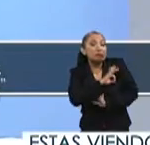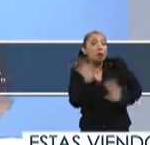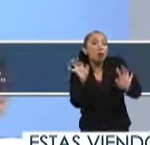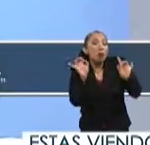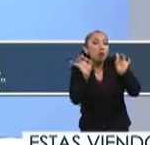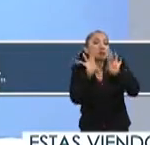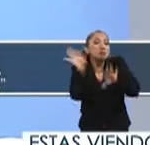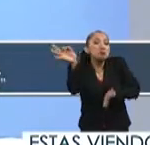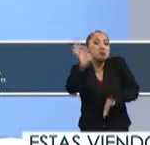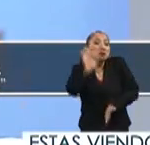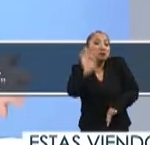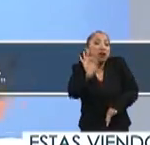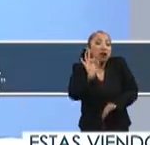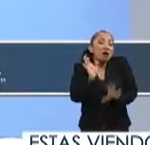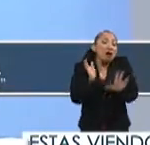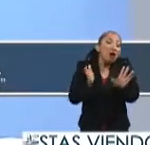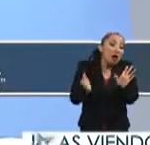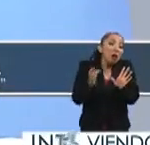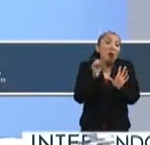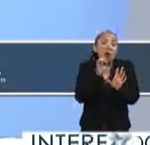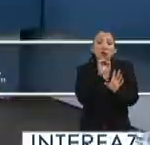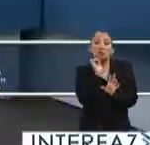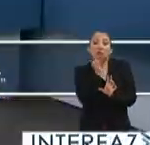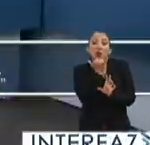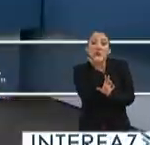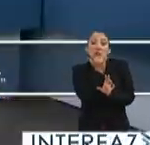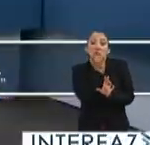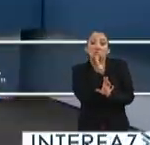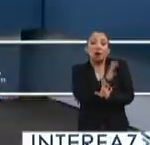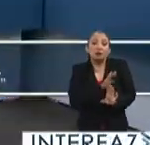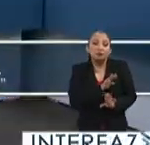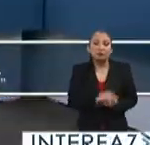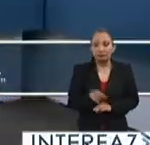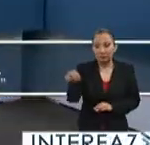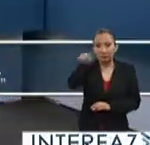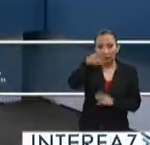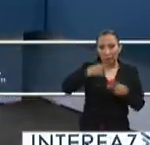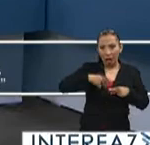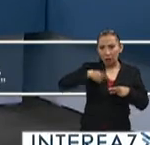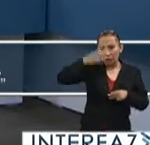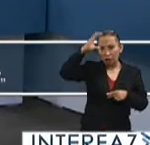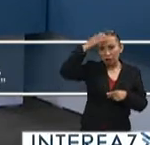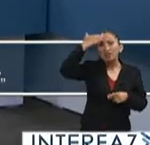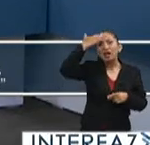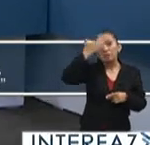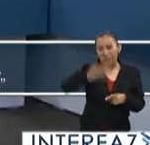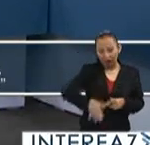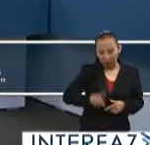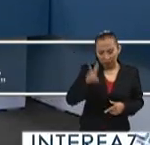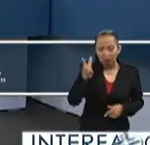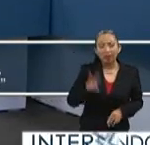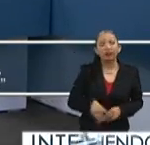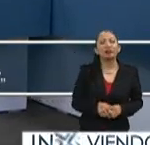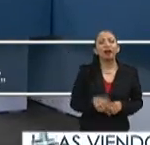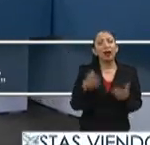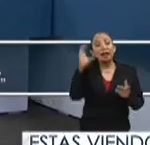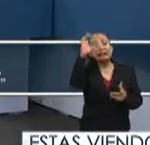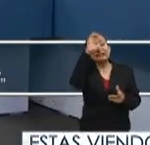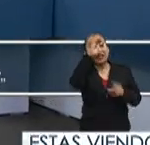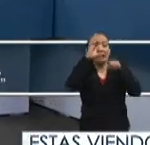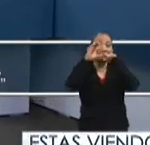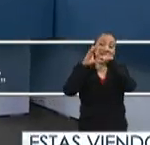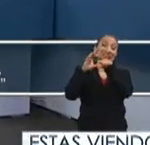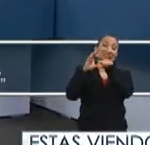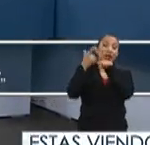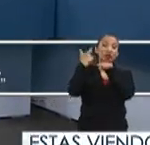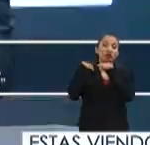solamente muy probables y que pueden en algún momento Mira, no los científicos somos muy conscientes de que la ciencia, la